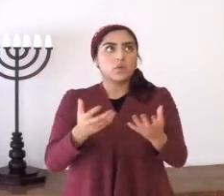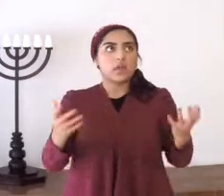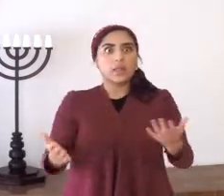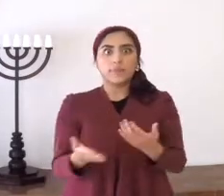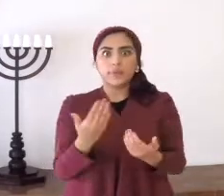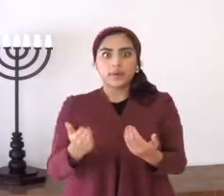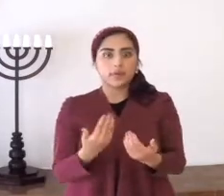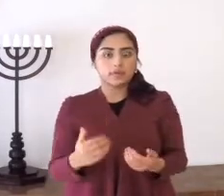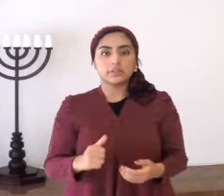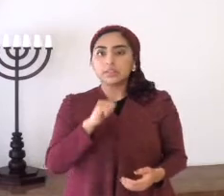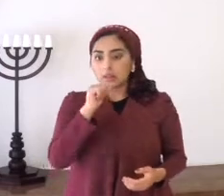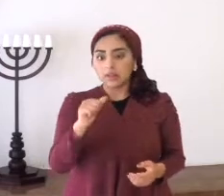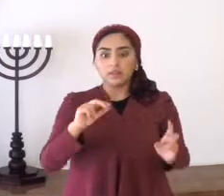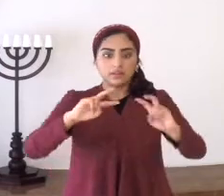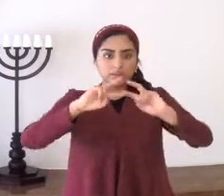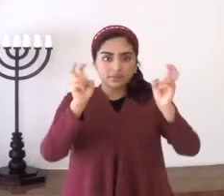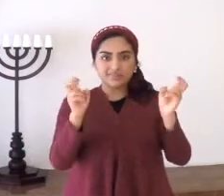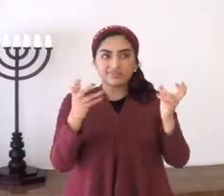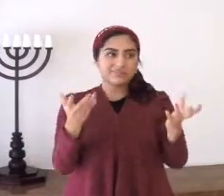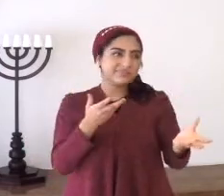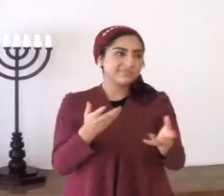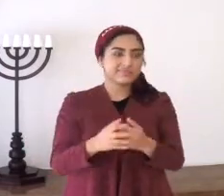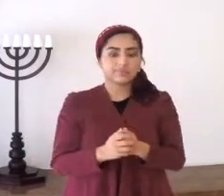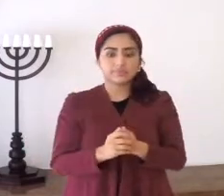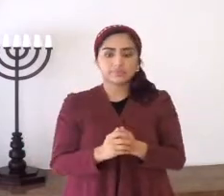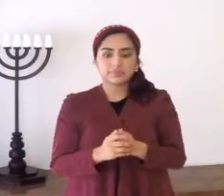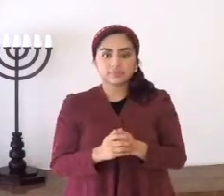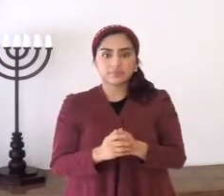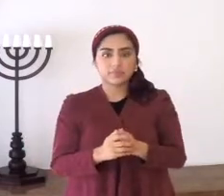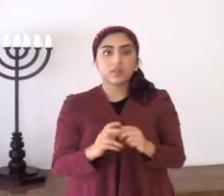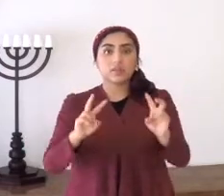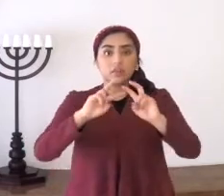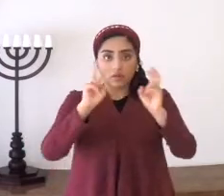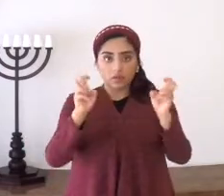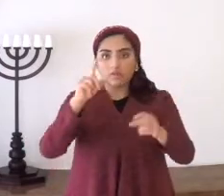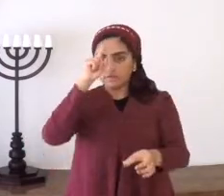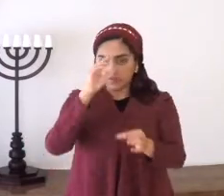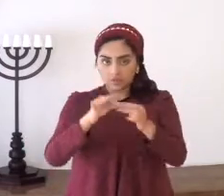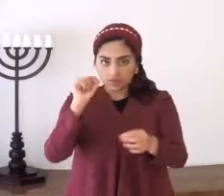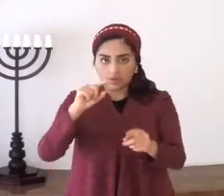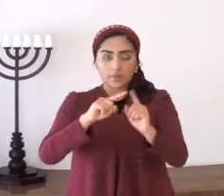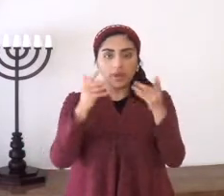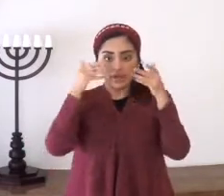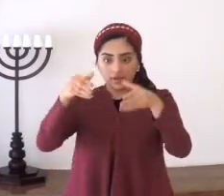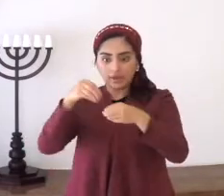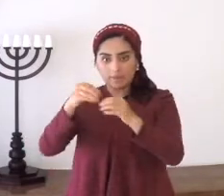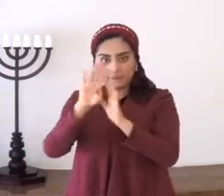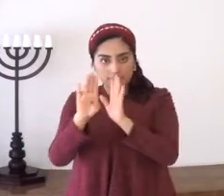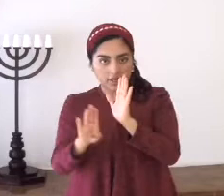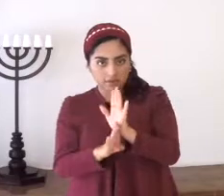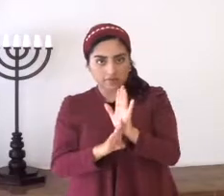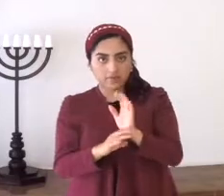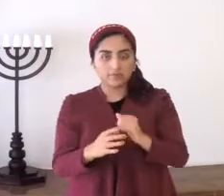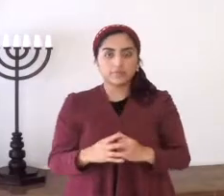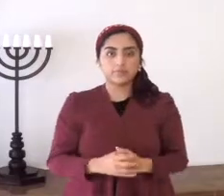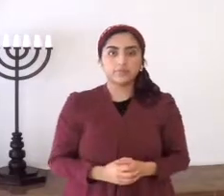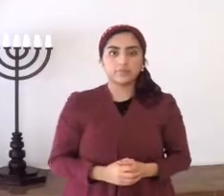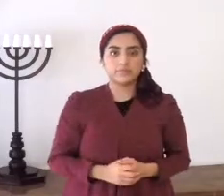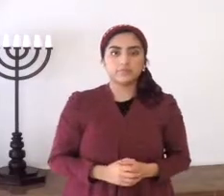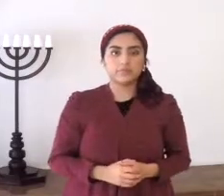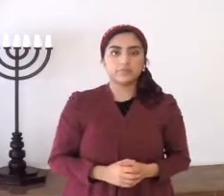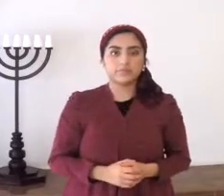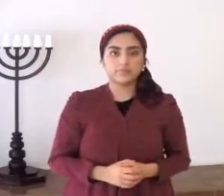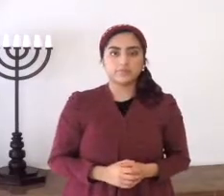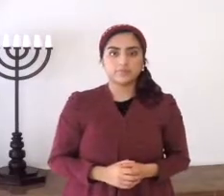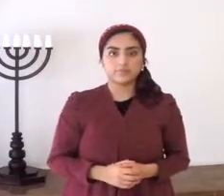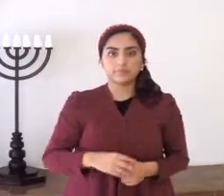poquito antes. Esto es muy sencillo, no es un tema de mucha, es un tema de fe, pero